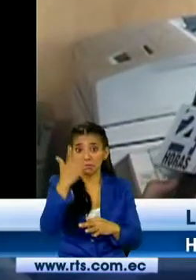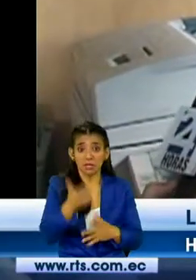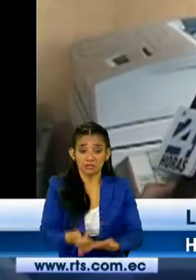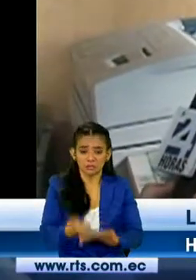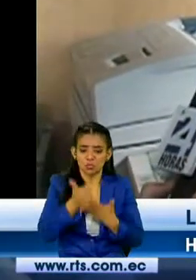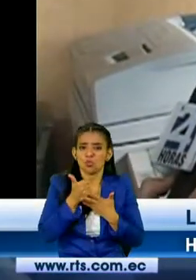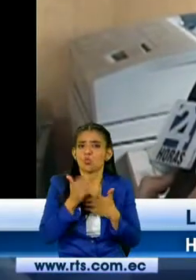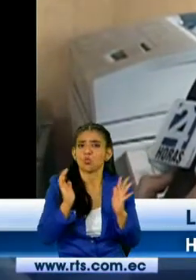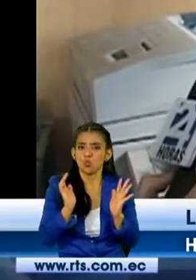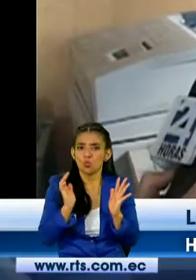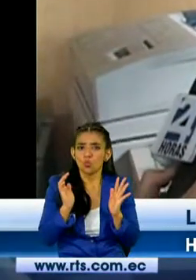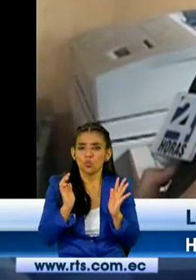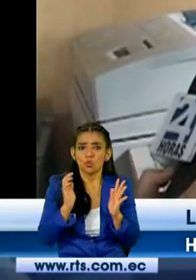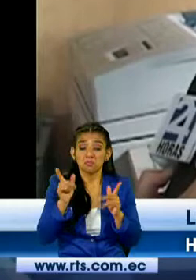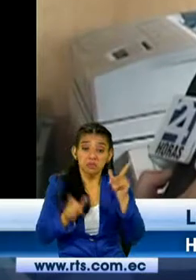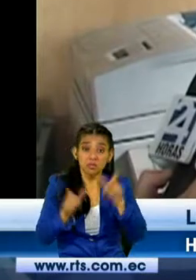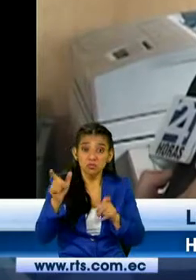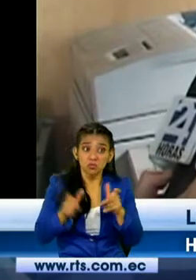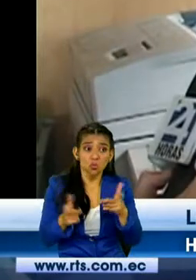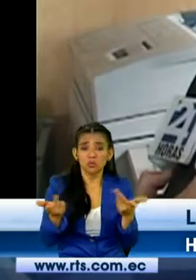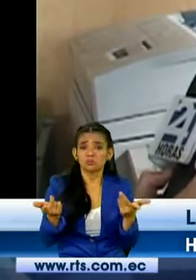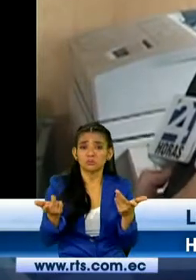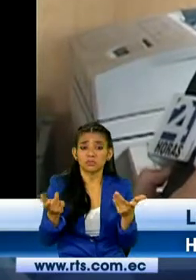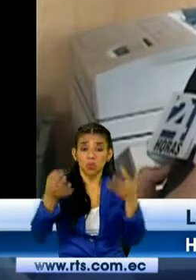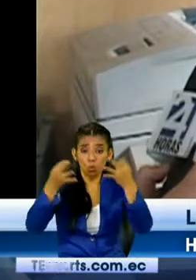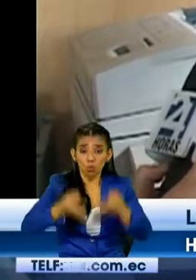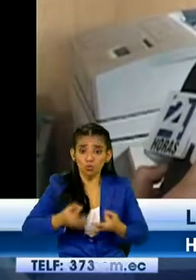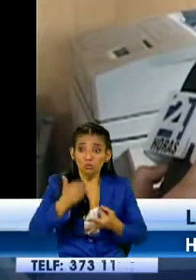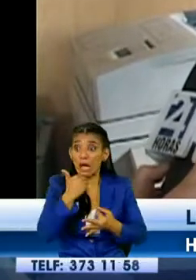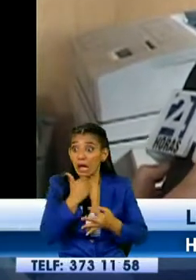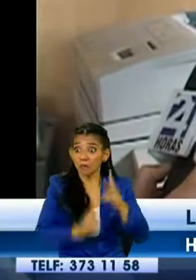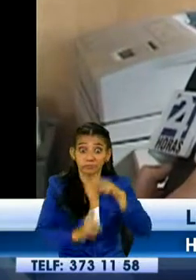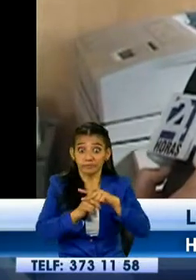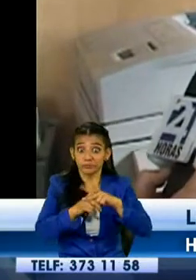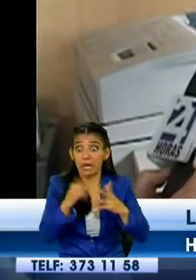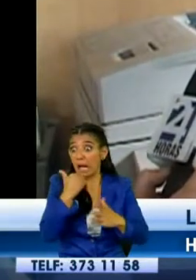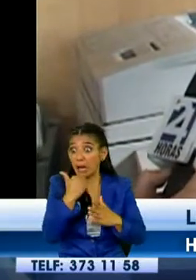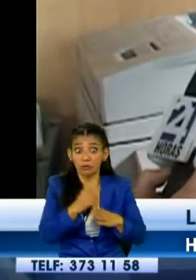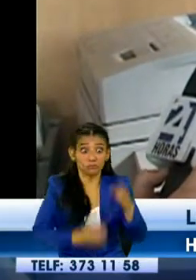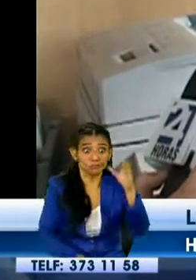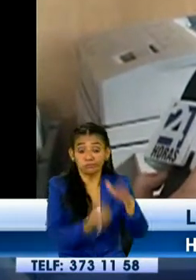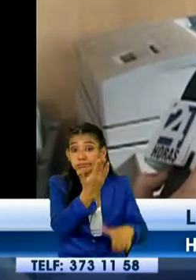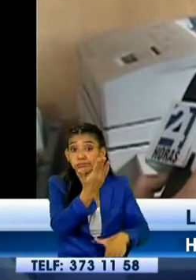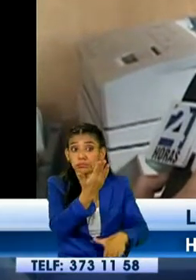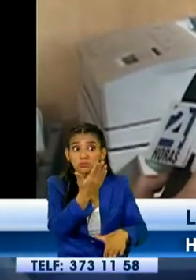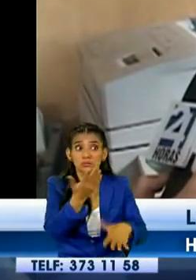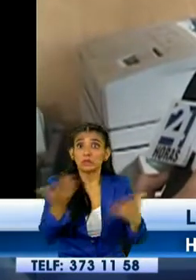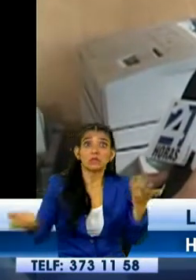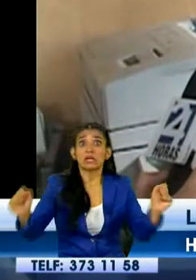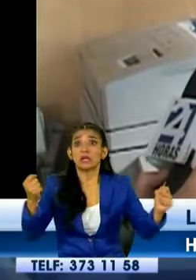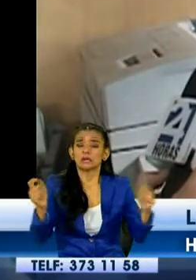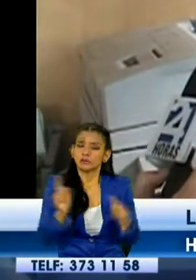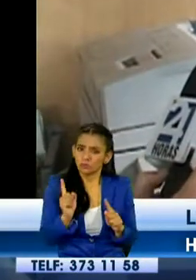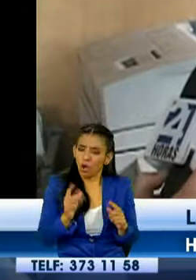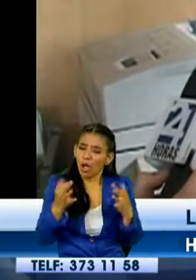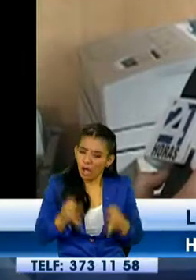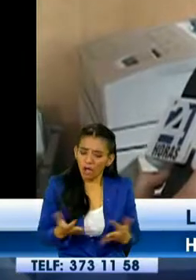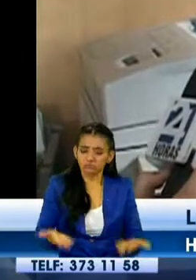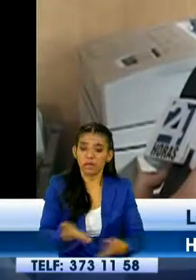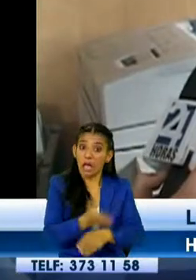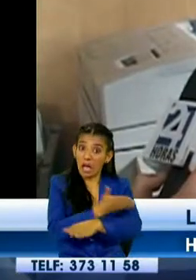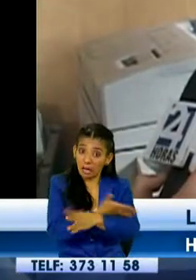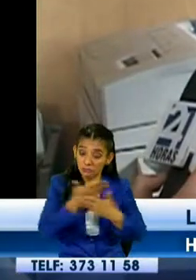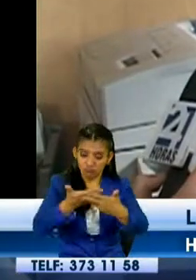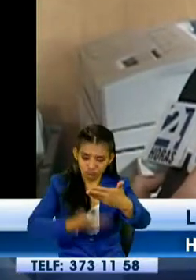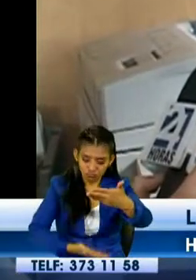ayudan a que las personas, no se, el momento que llega, por ejemplo, a pasar una erupción, no saber ni qué hacer. En cambio, de esta manera nosotros